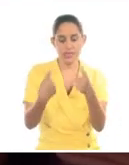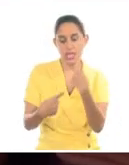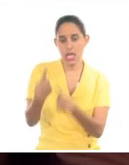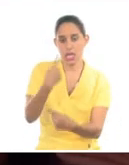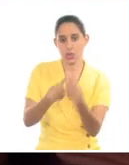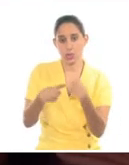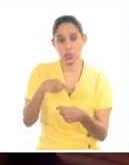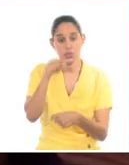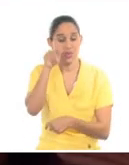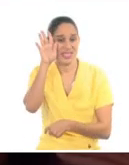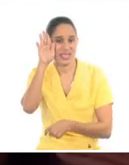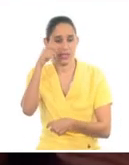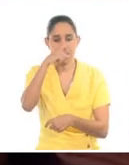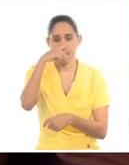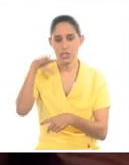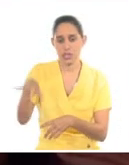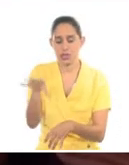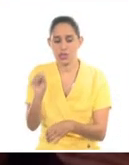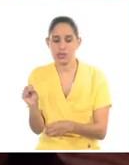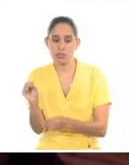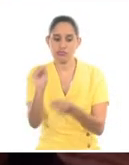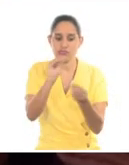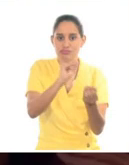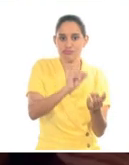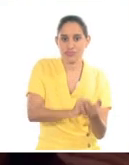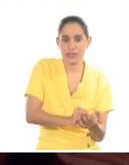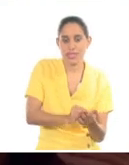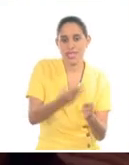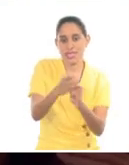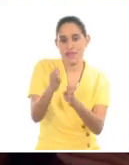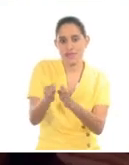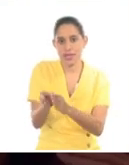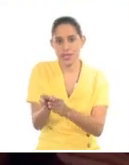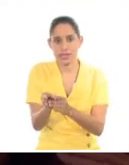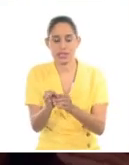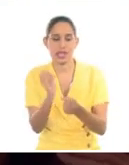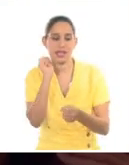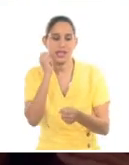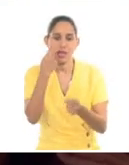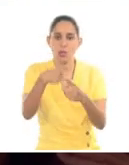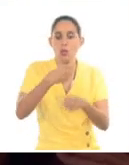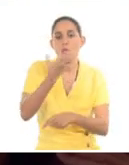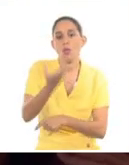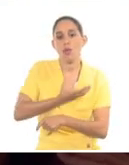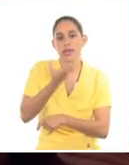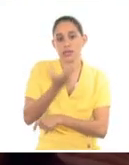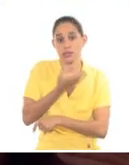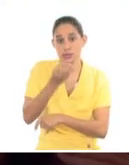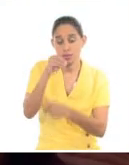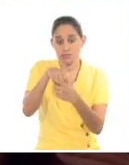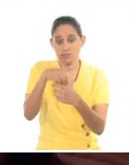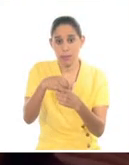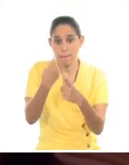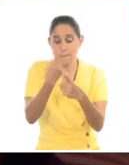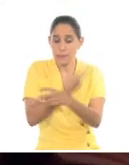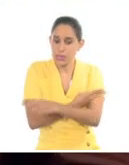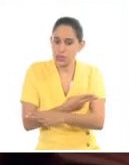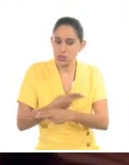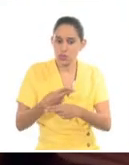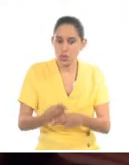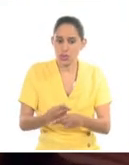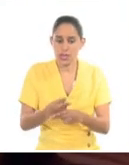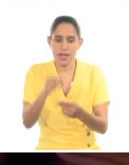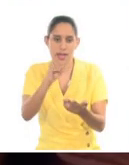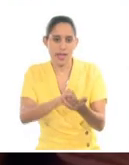adaptación que estamos haciendo de las fábulas de Esopo, pero no a llevar las fábulas exactamente como